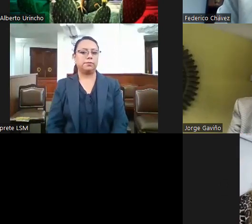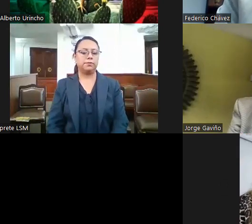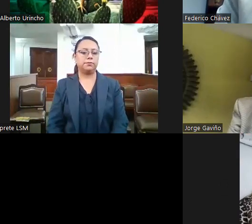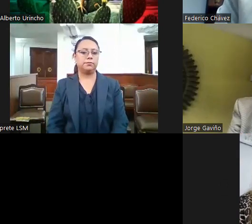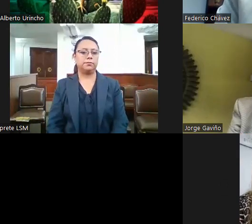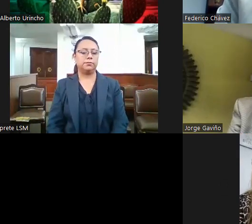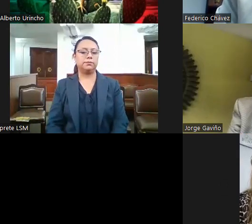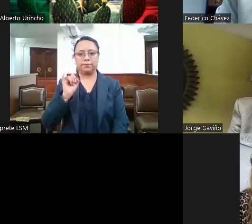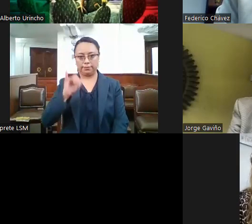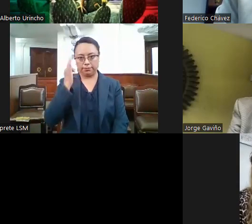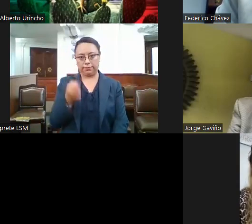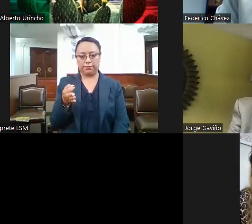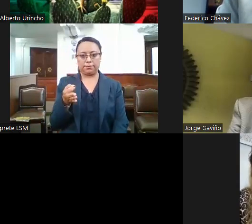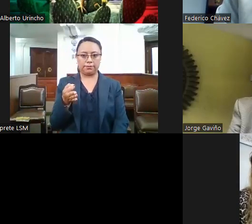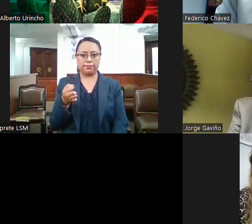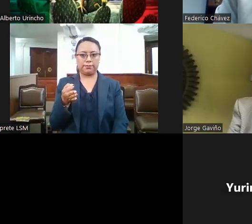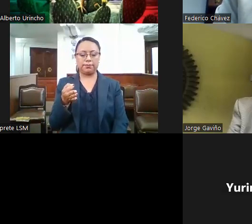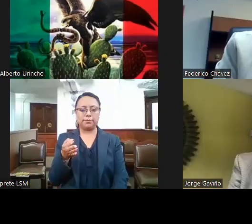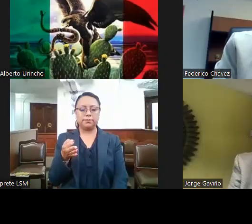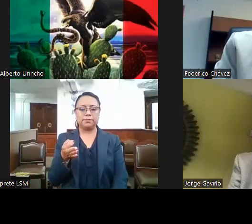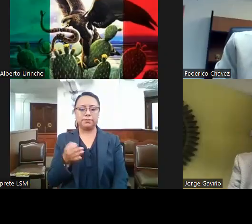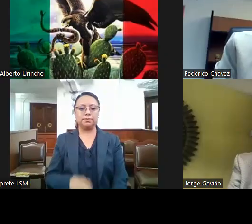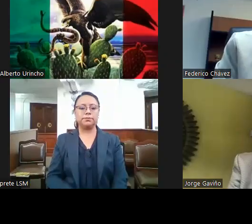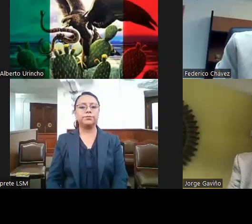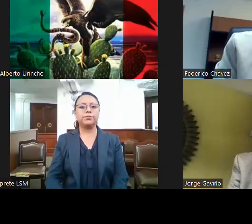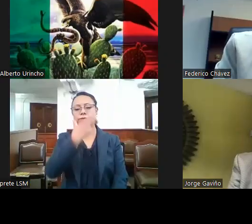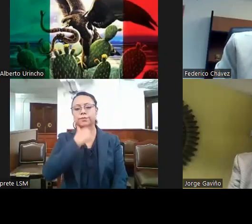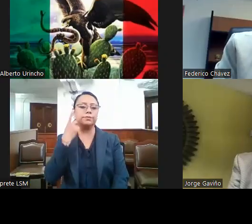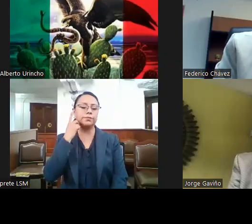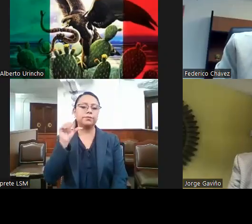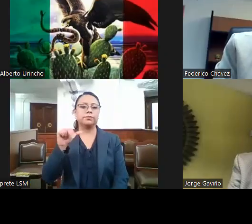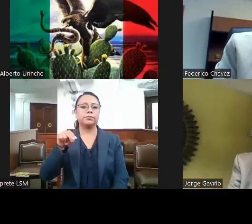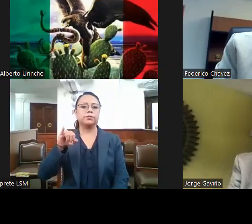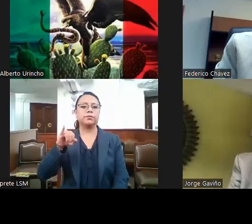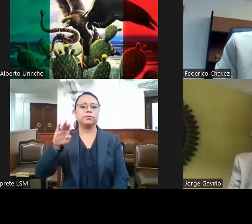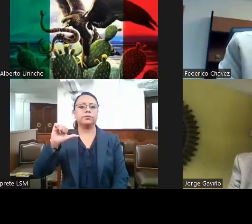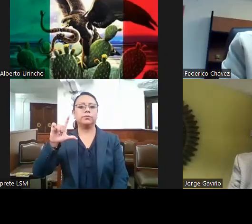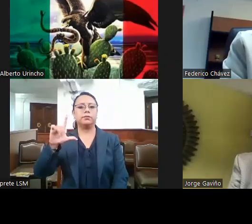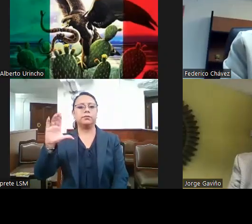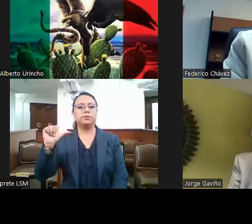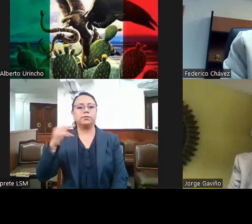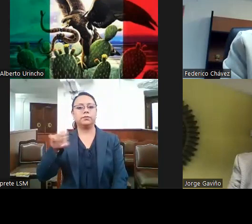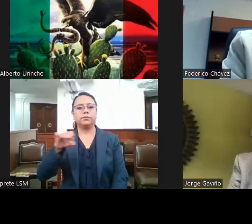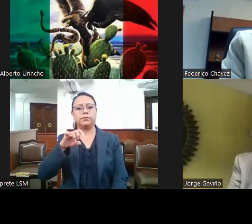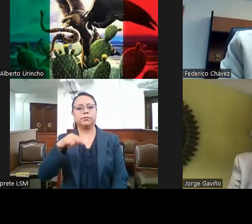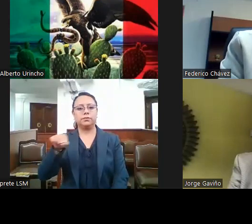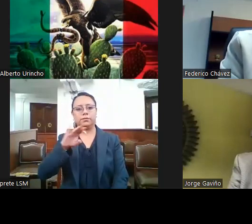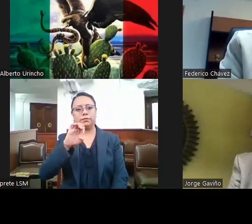Ayala Zúñiga, a favor. Gracias. Diputado Aníbal Alejandro Cáñez Morales. Cáñez Morales, a